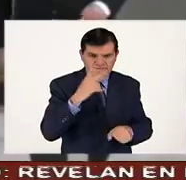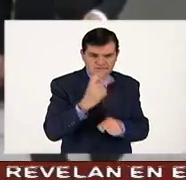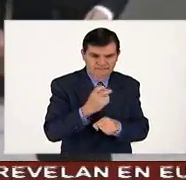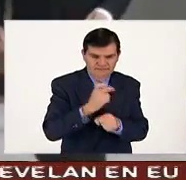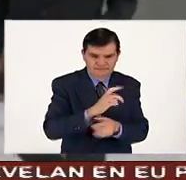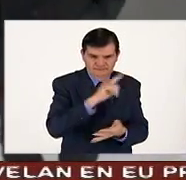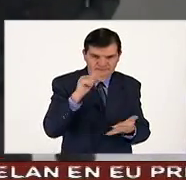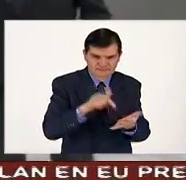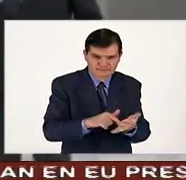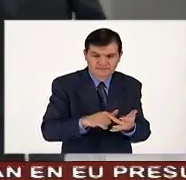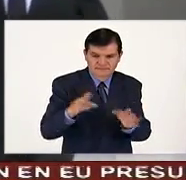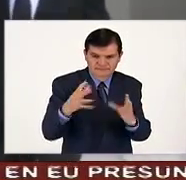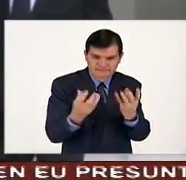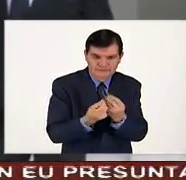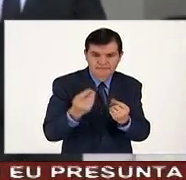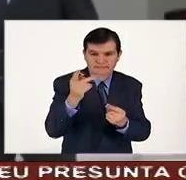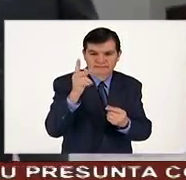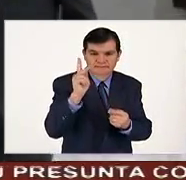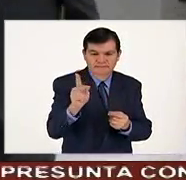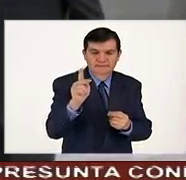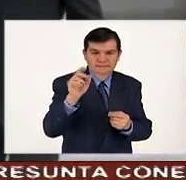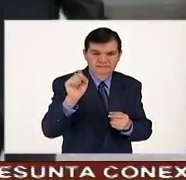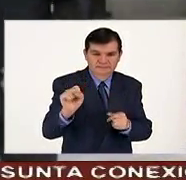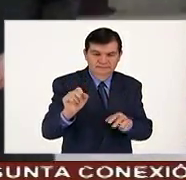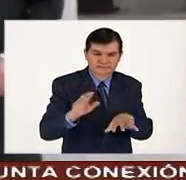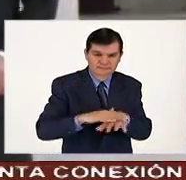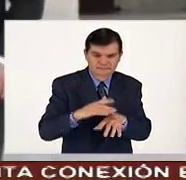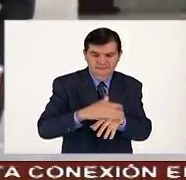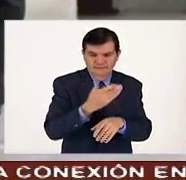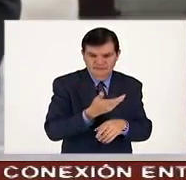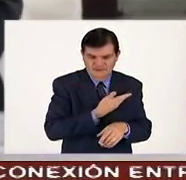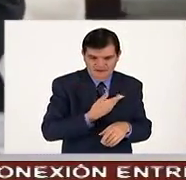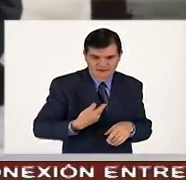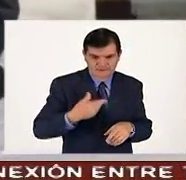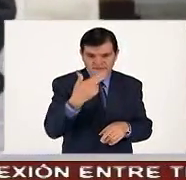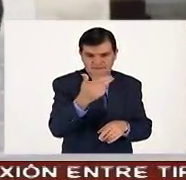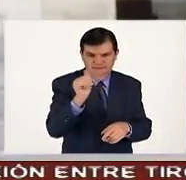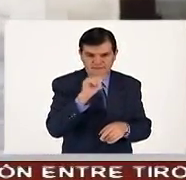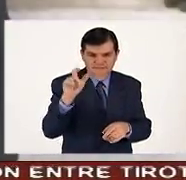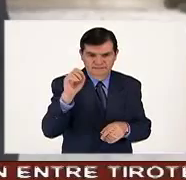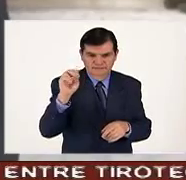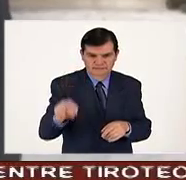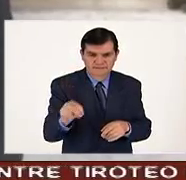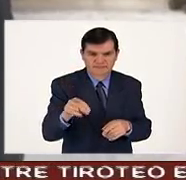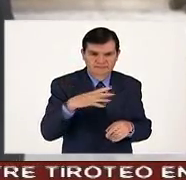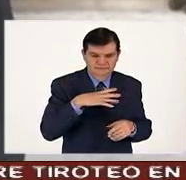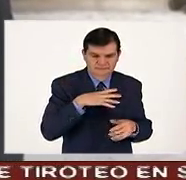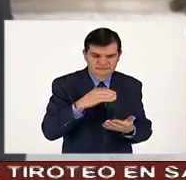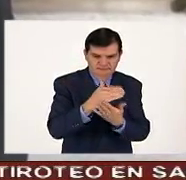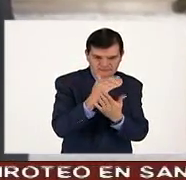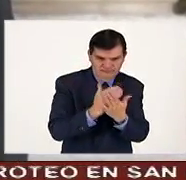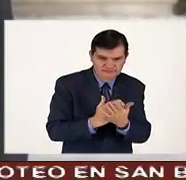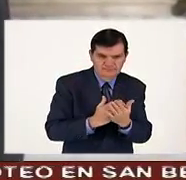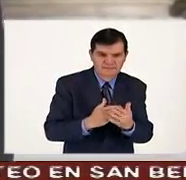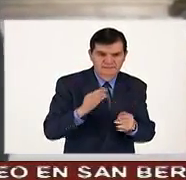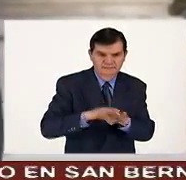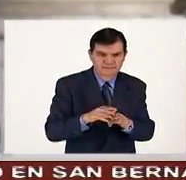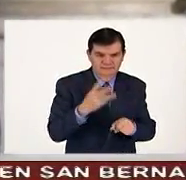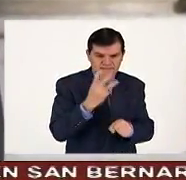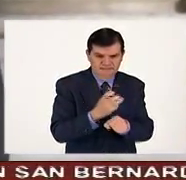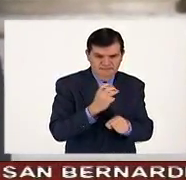mientras que el Partido Socialista del actual presidente François Hollande quedó relegado a la tercera